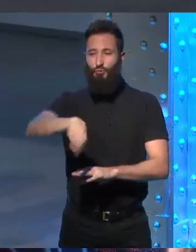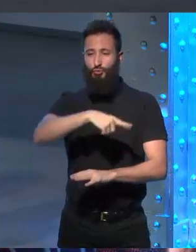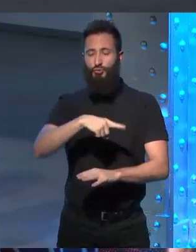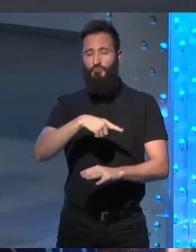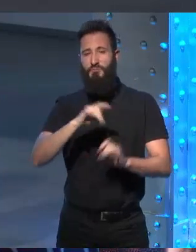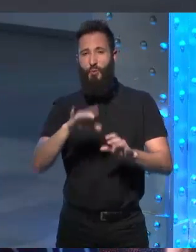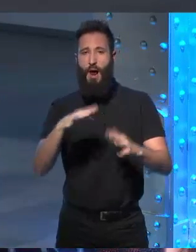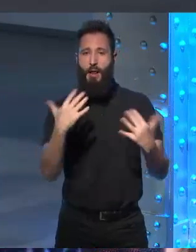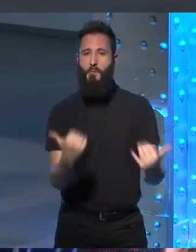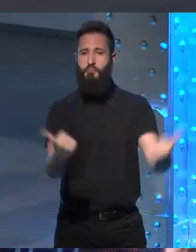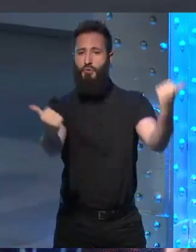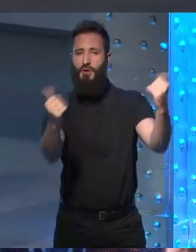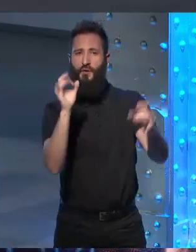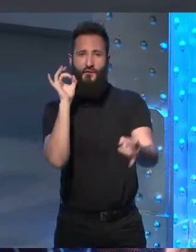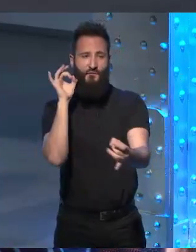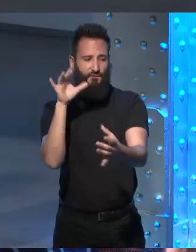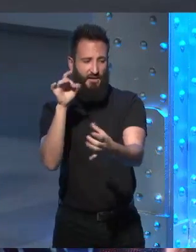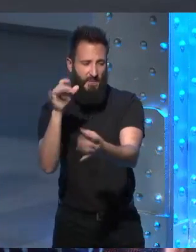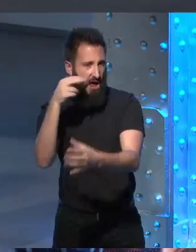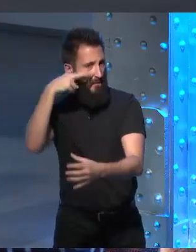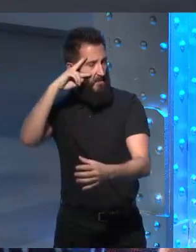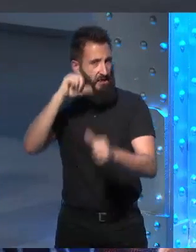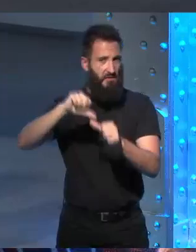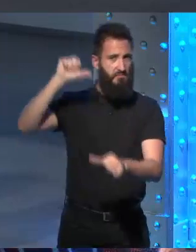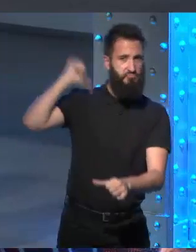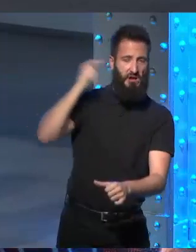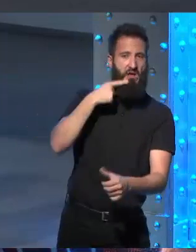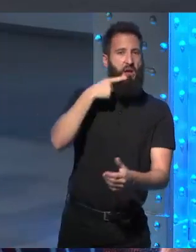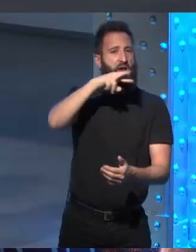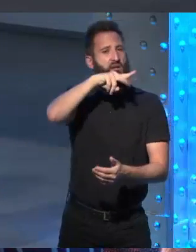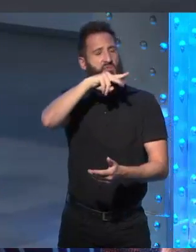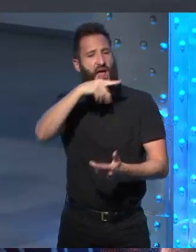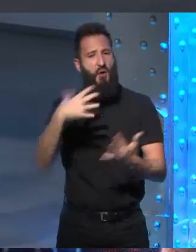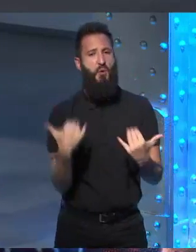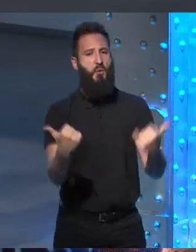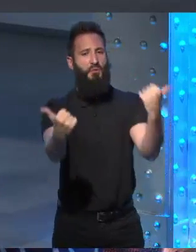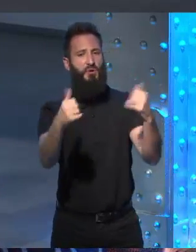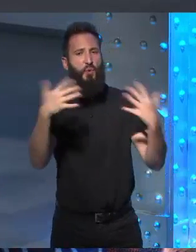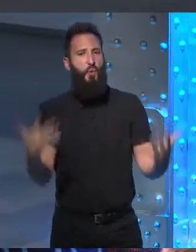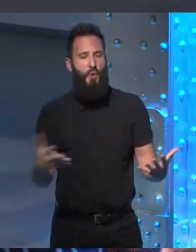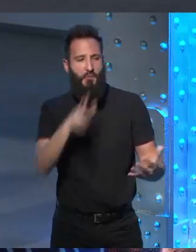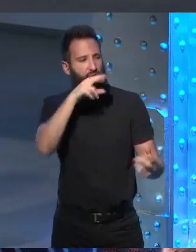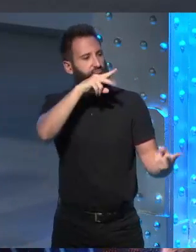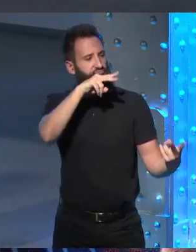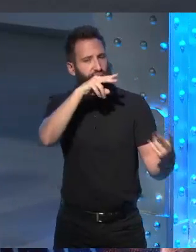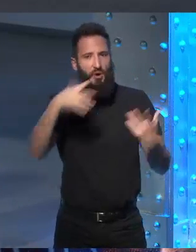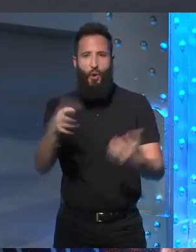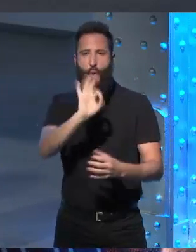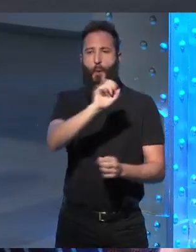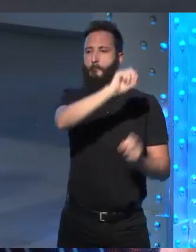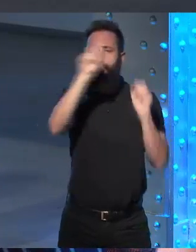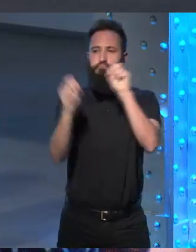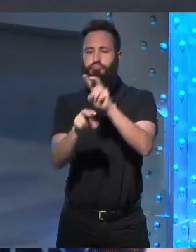usuario, un poco para ver qué diálogo tiene este tipo de público con este contenido o con estas